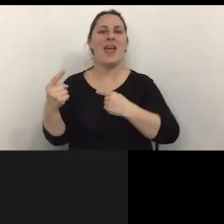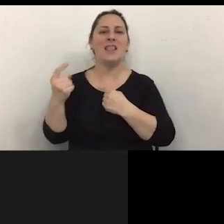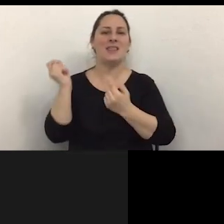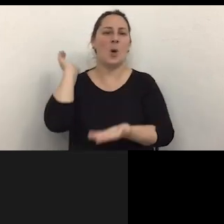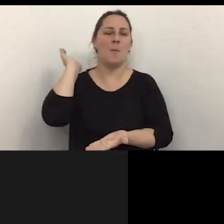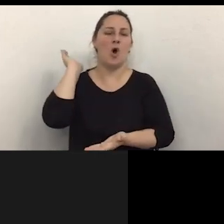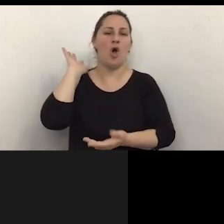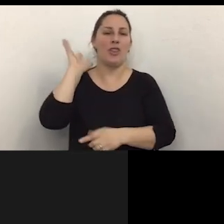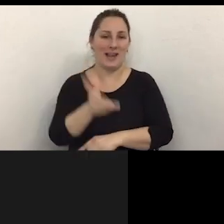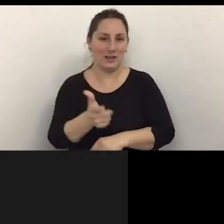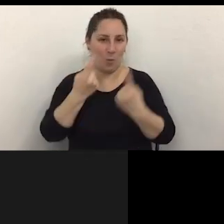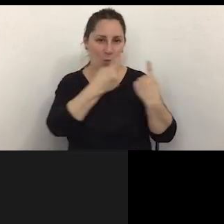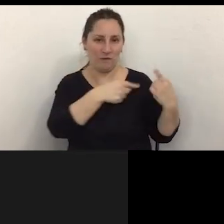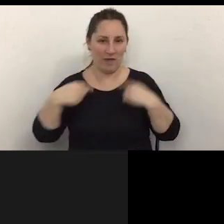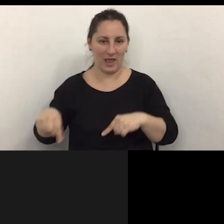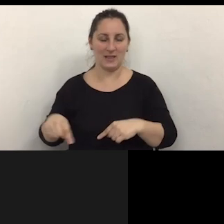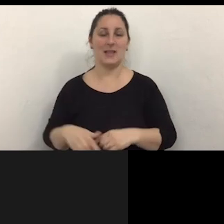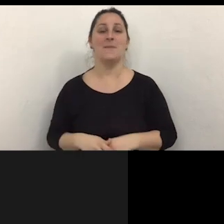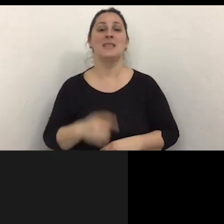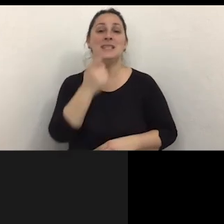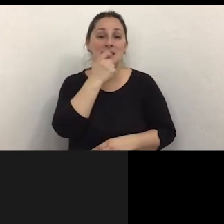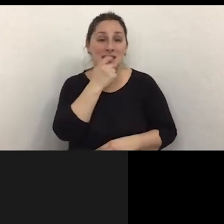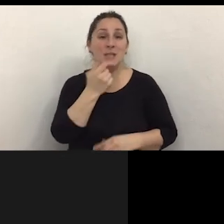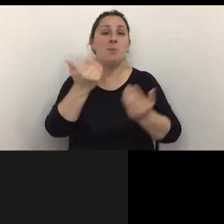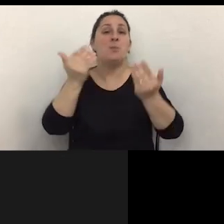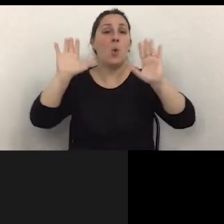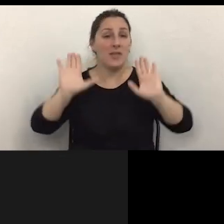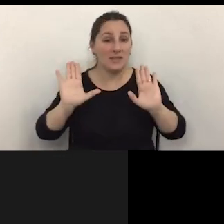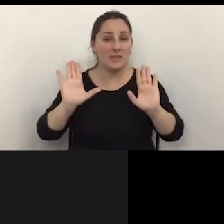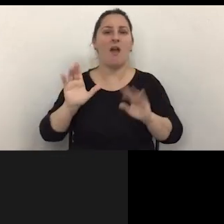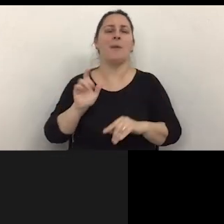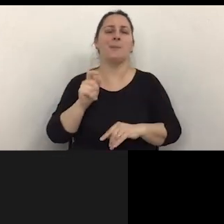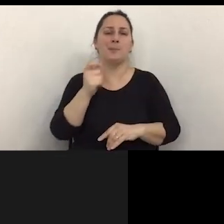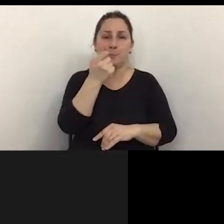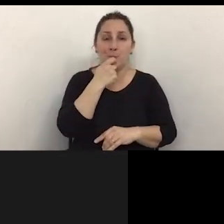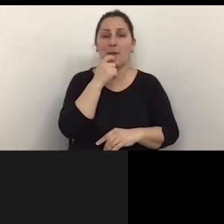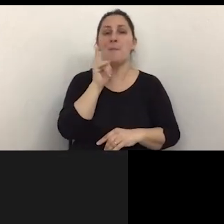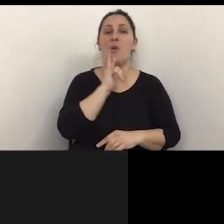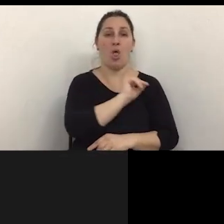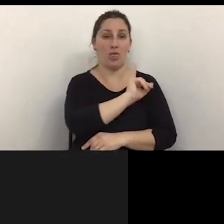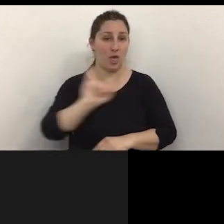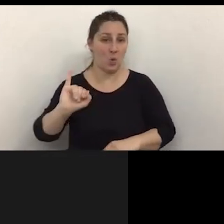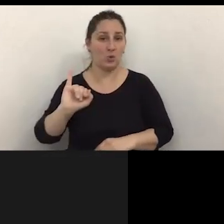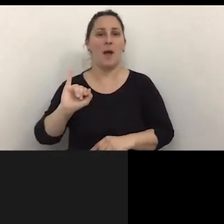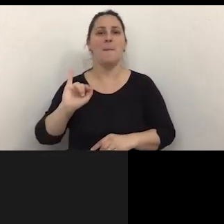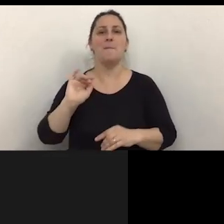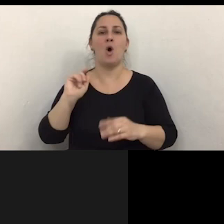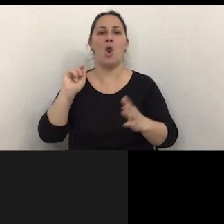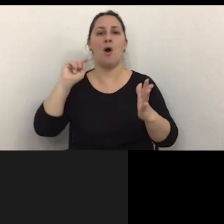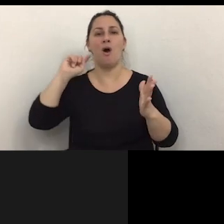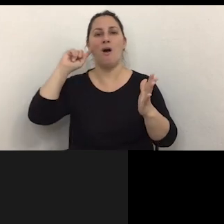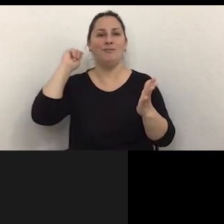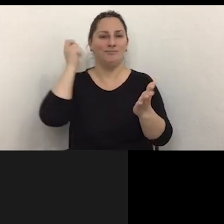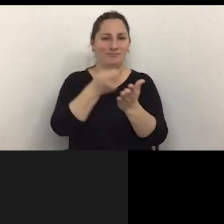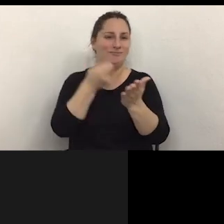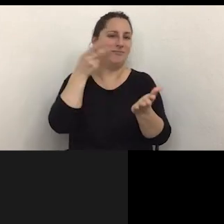Sí podría darse que se haya denunciado por una evasión agravada, por ejemplo, y como no se acreditó